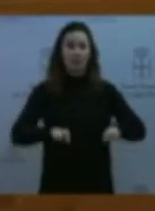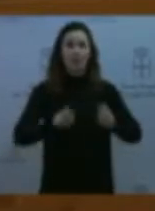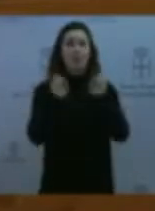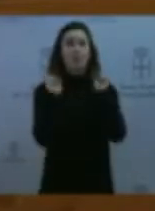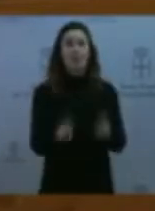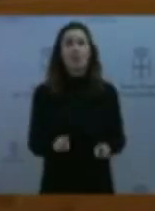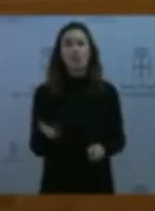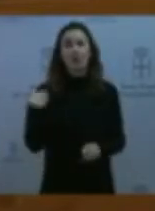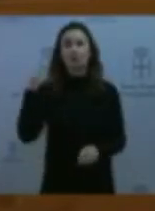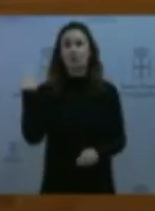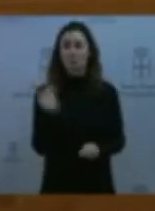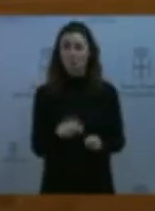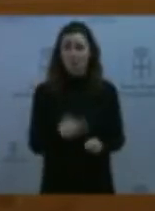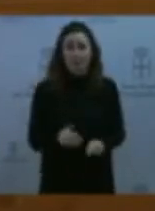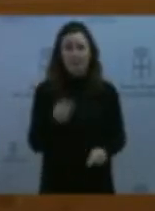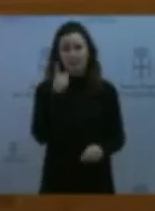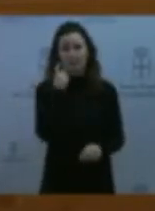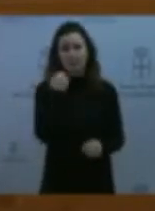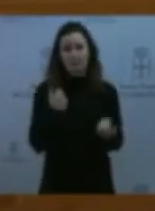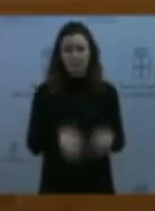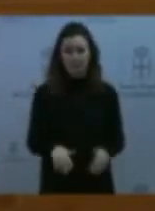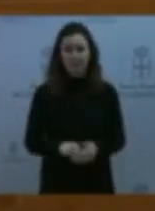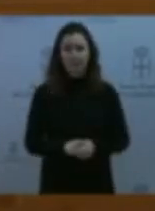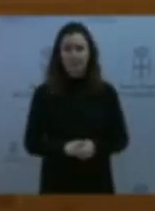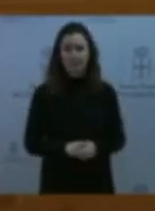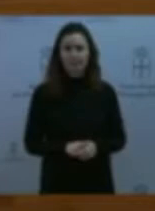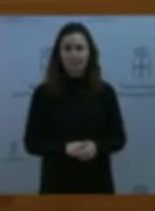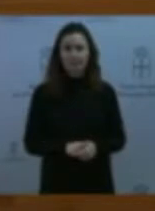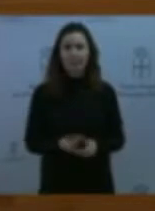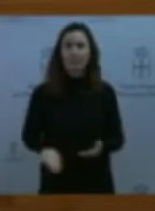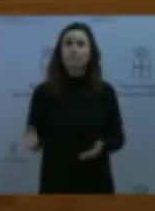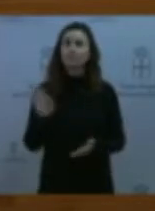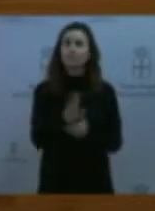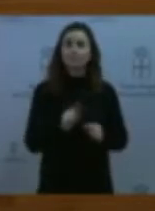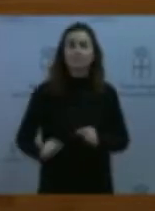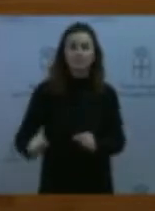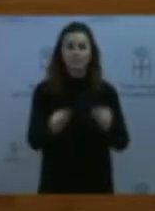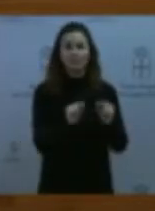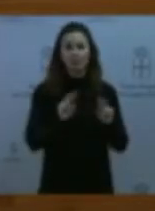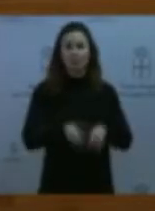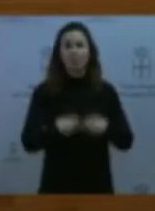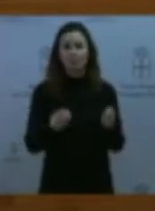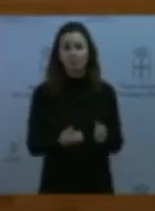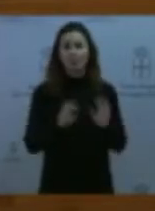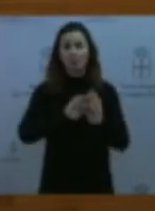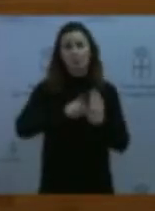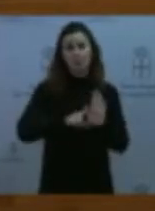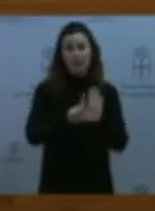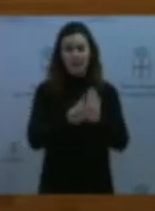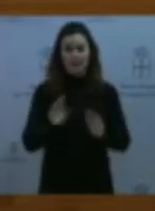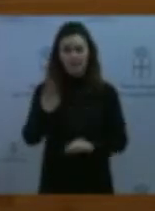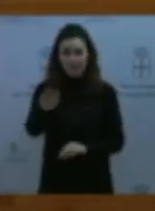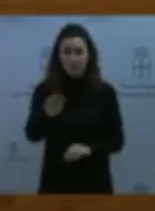acostumbrados. Y plantea un debate en torno a la modificación de la Ley de Montes, con una puesta en escena con